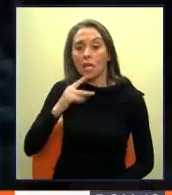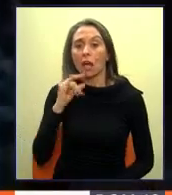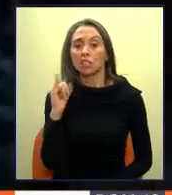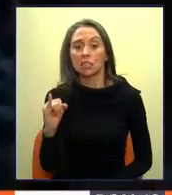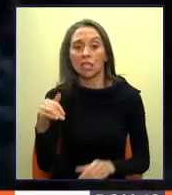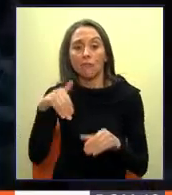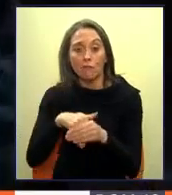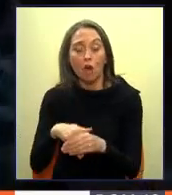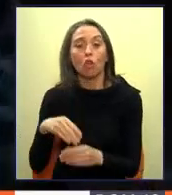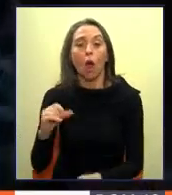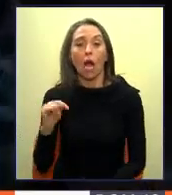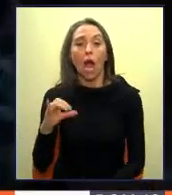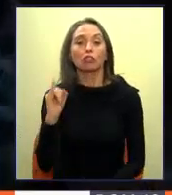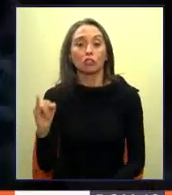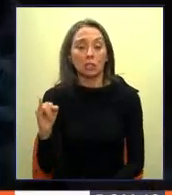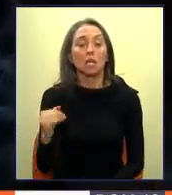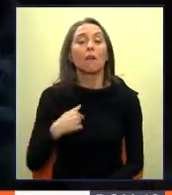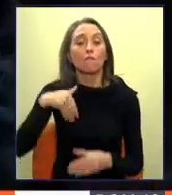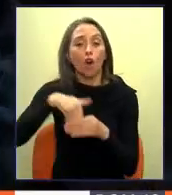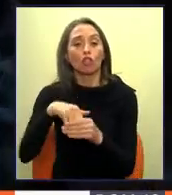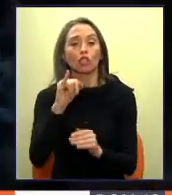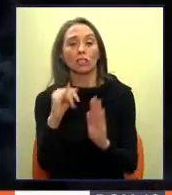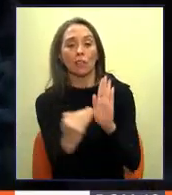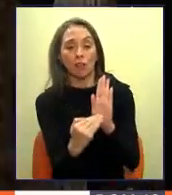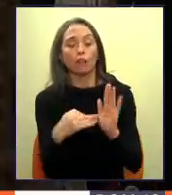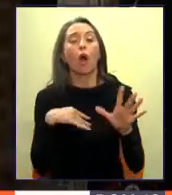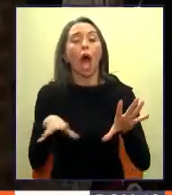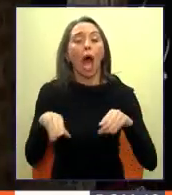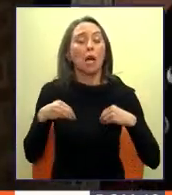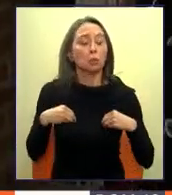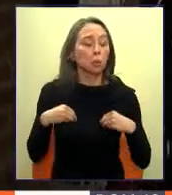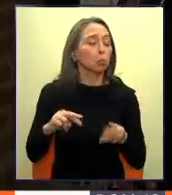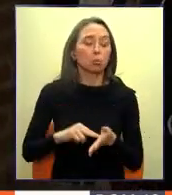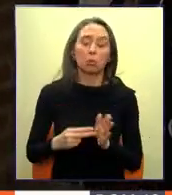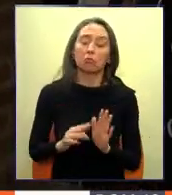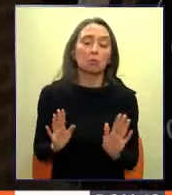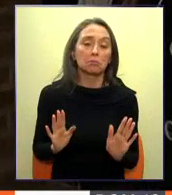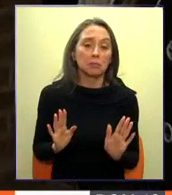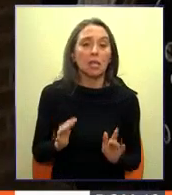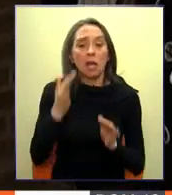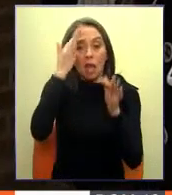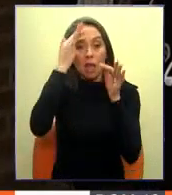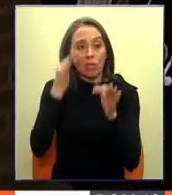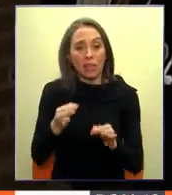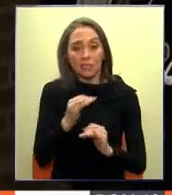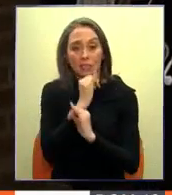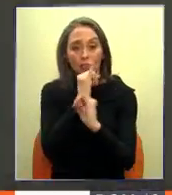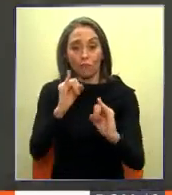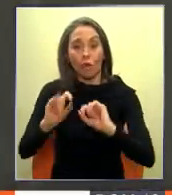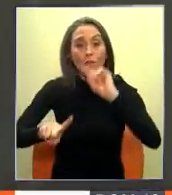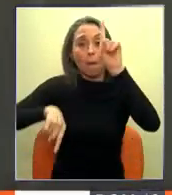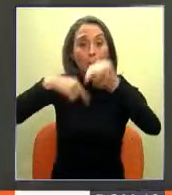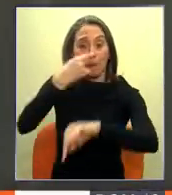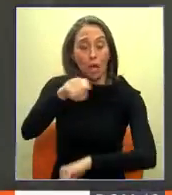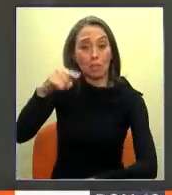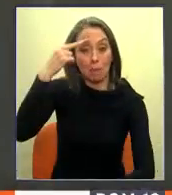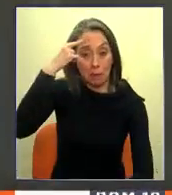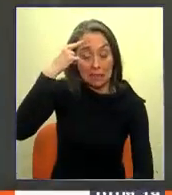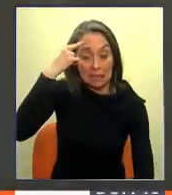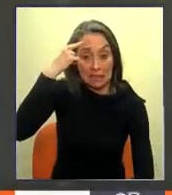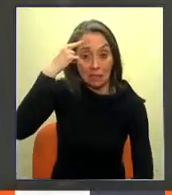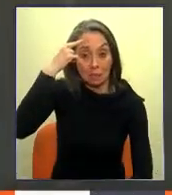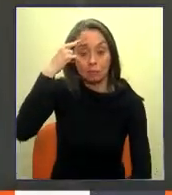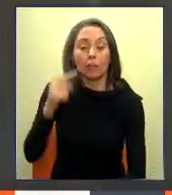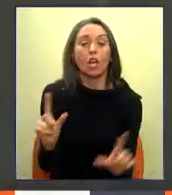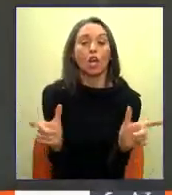mi voto será favorable asumo las consecuencias era una decisión que daría a conocer la próxima semana sin embargo que la